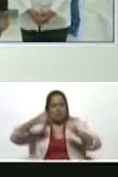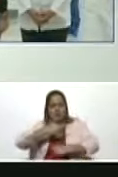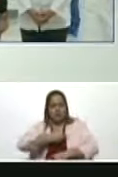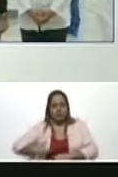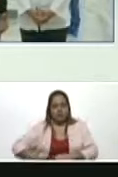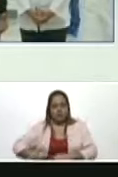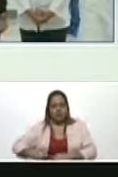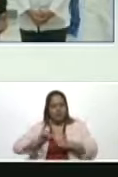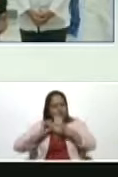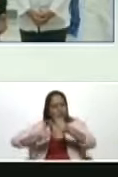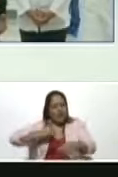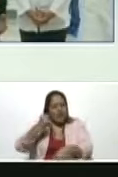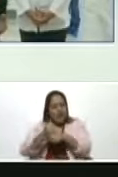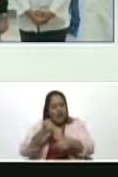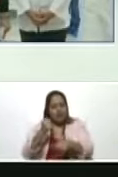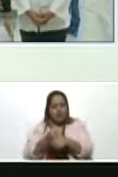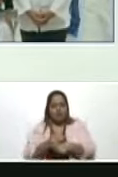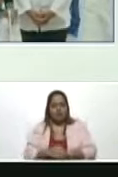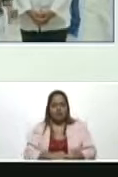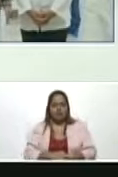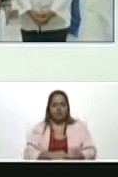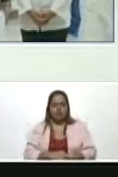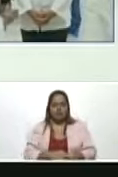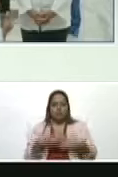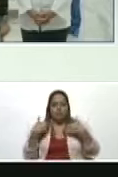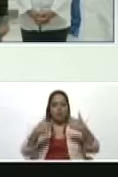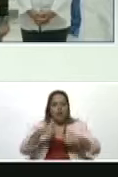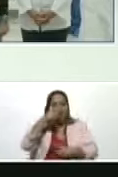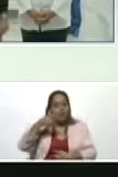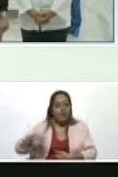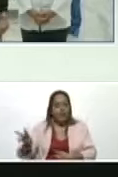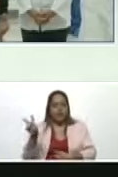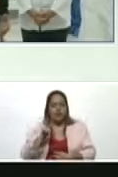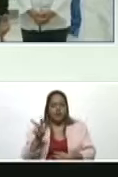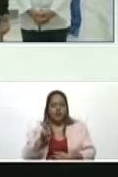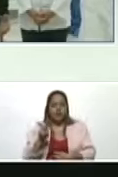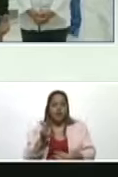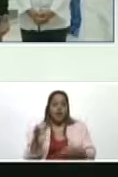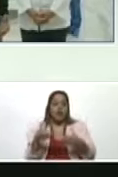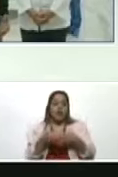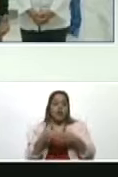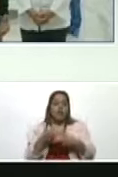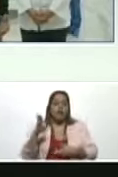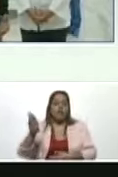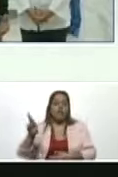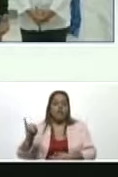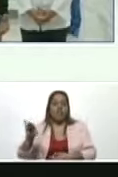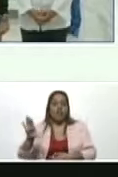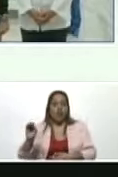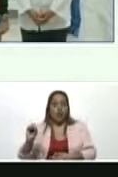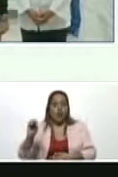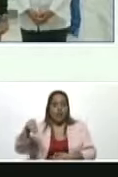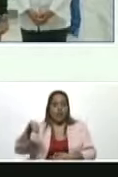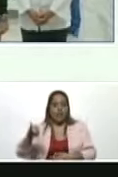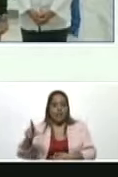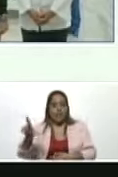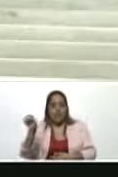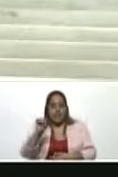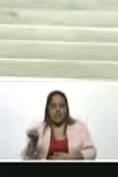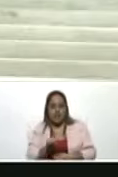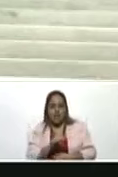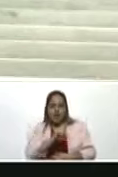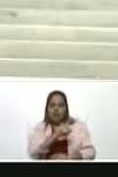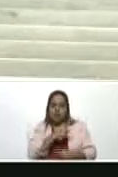seguimos trabajando para la salud del pueblo venezolano en las bricomiles, en el marco del 1x10 del buen gobierno.